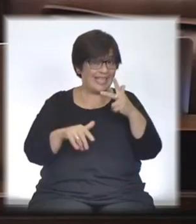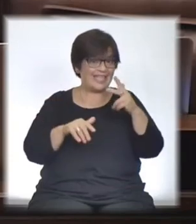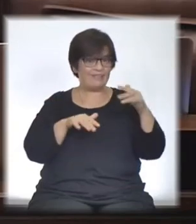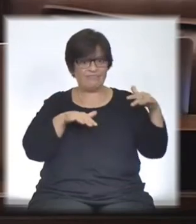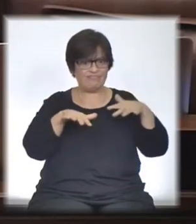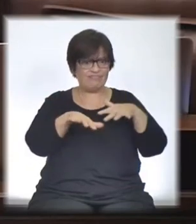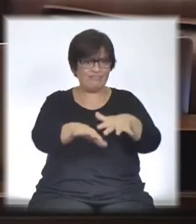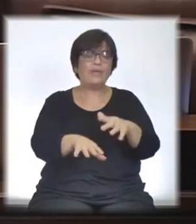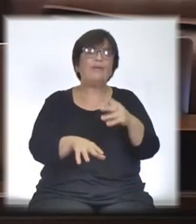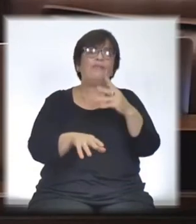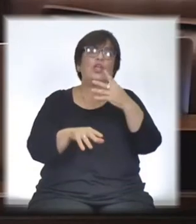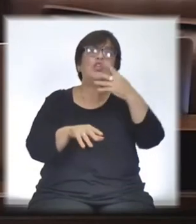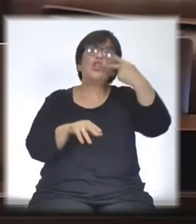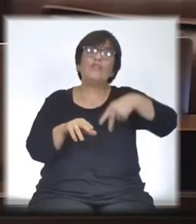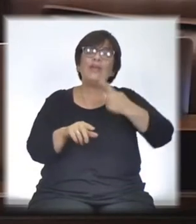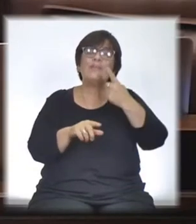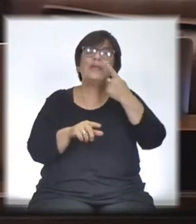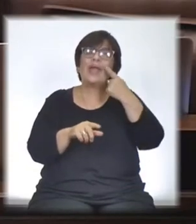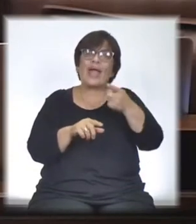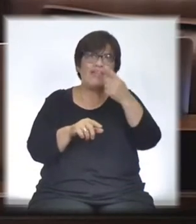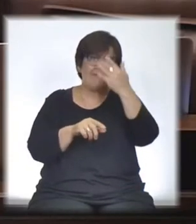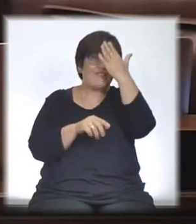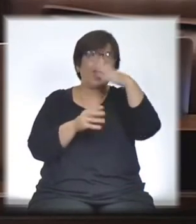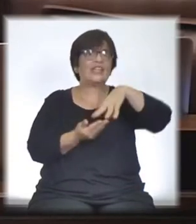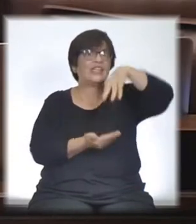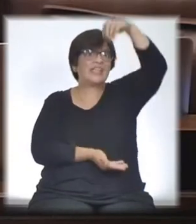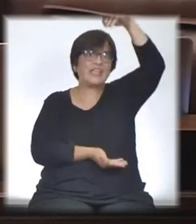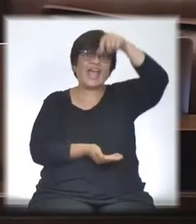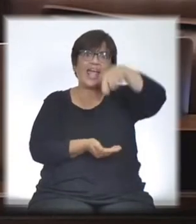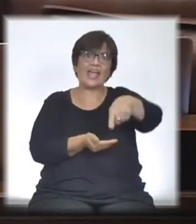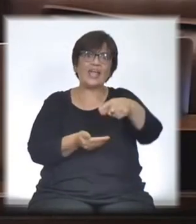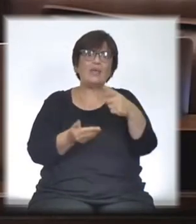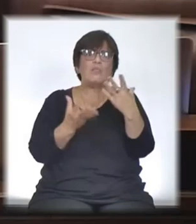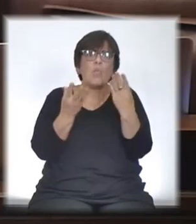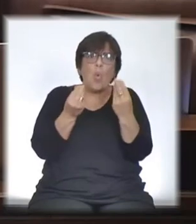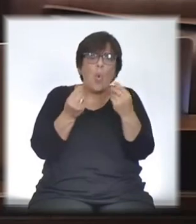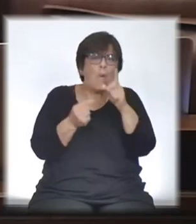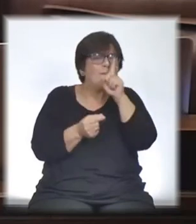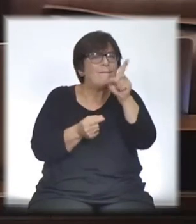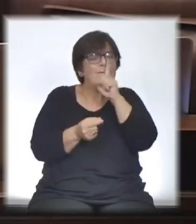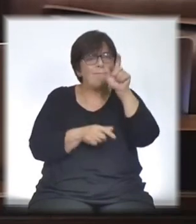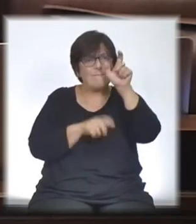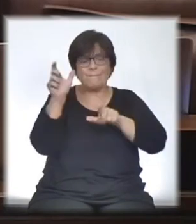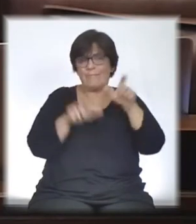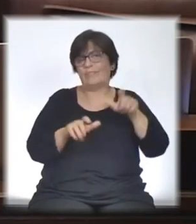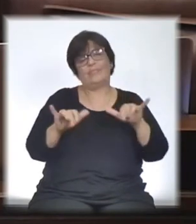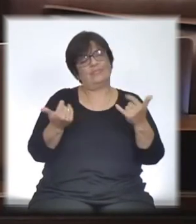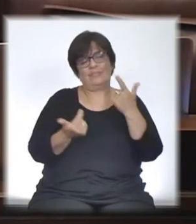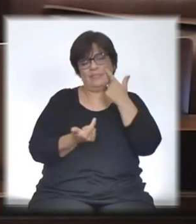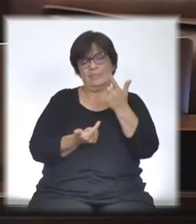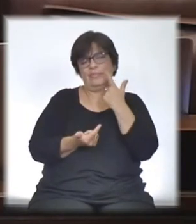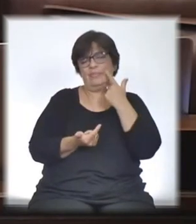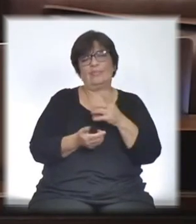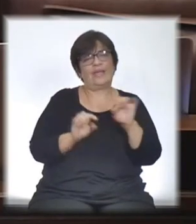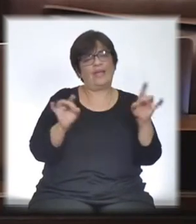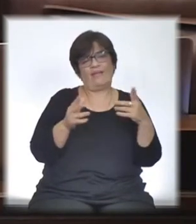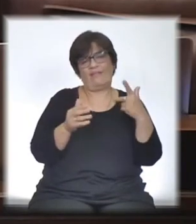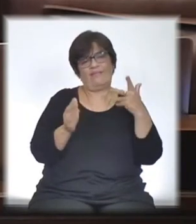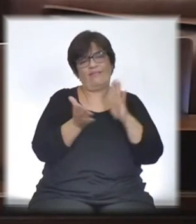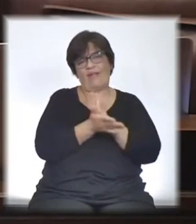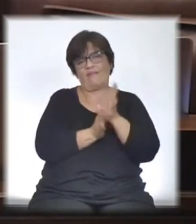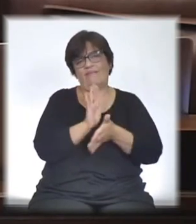concentraron 400.000 personas frente al obelisco, ya nos mostraban que los días de la dictadura estaban